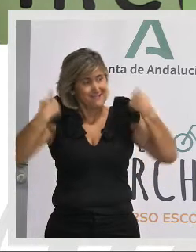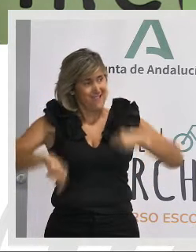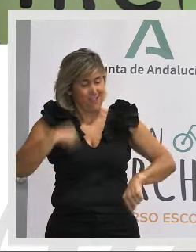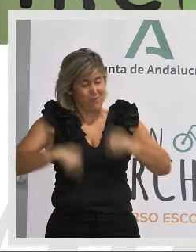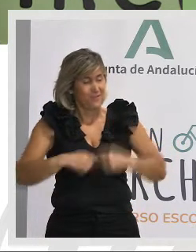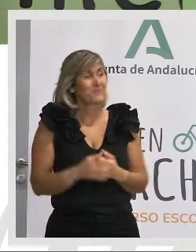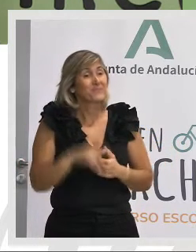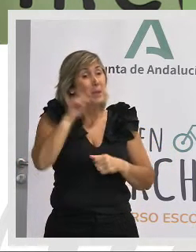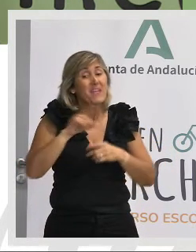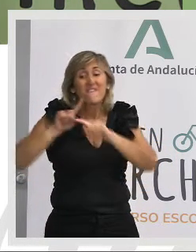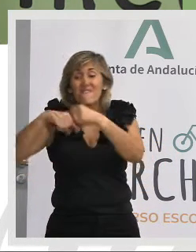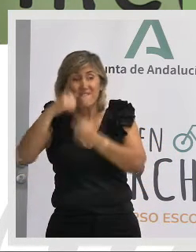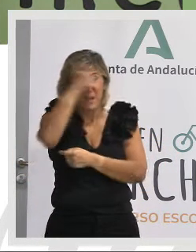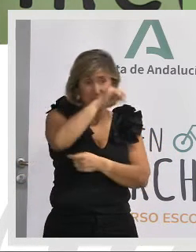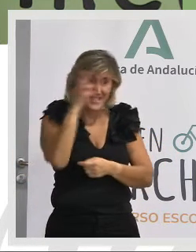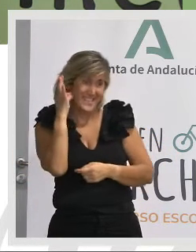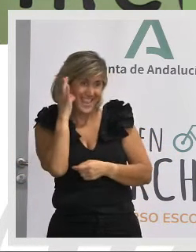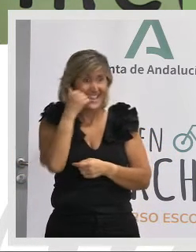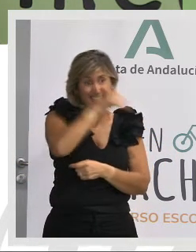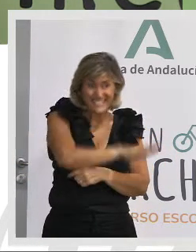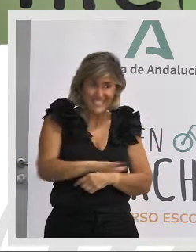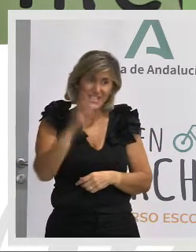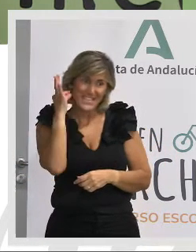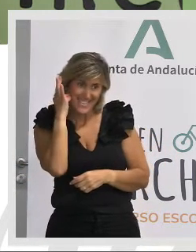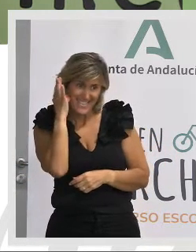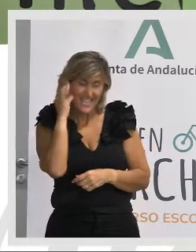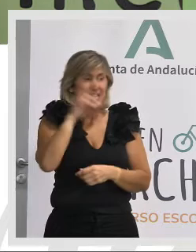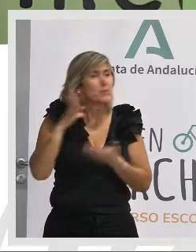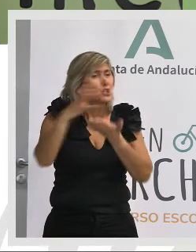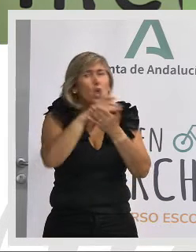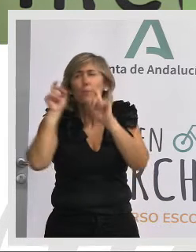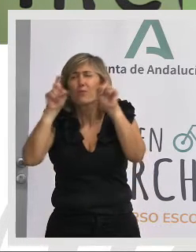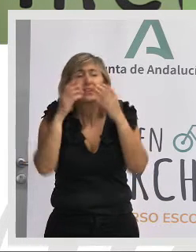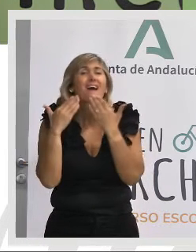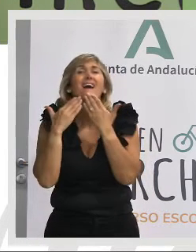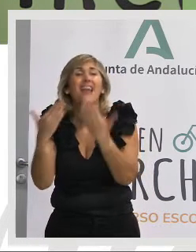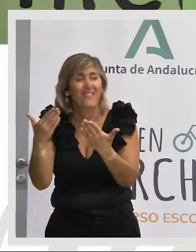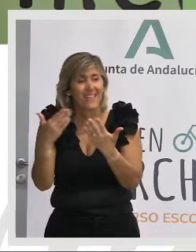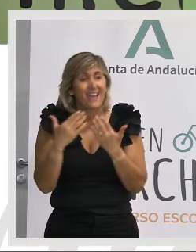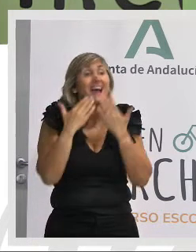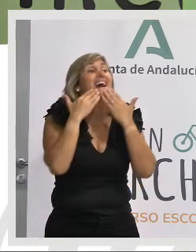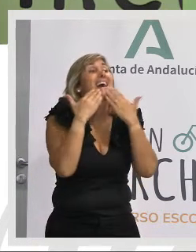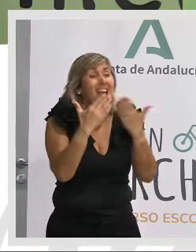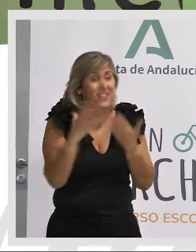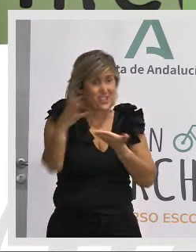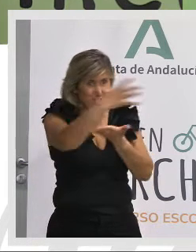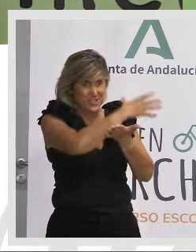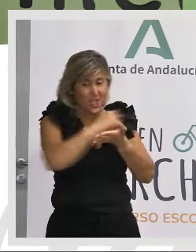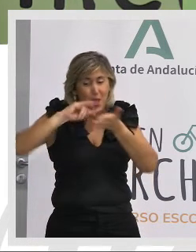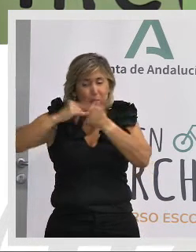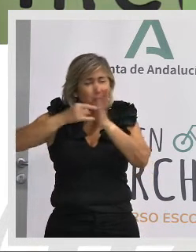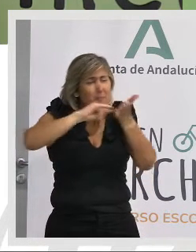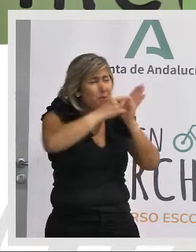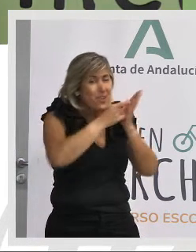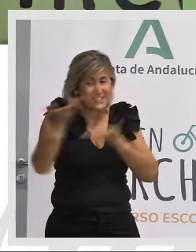A los familiares, niños y niñas y resto de la comunidad educativa, gracias. Gracias por uniros a cada uno de los proyectos en los que se emprende